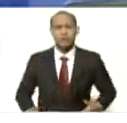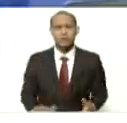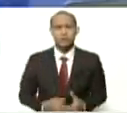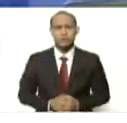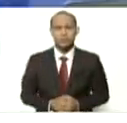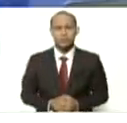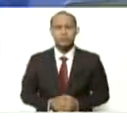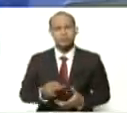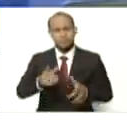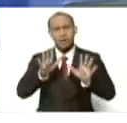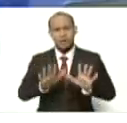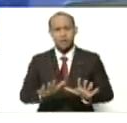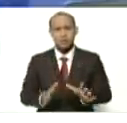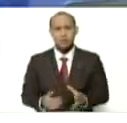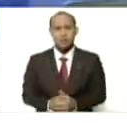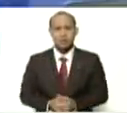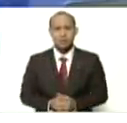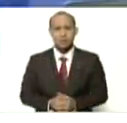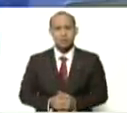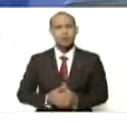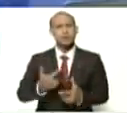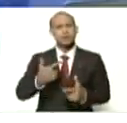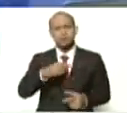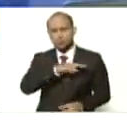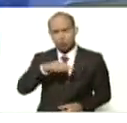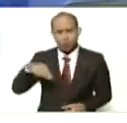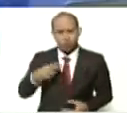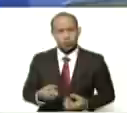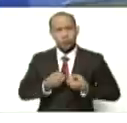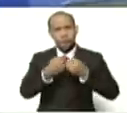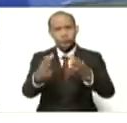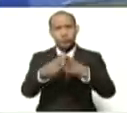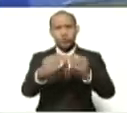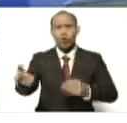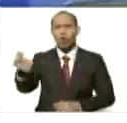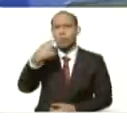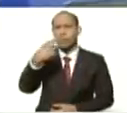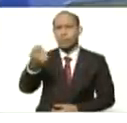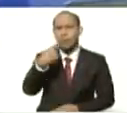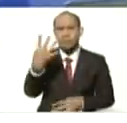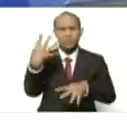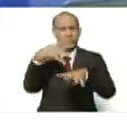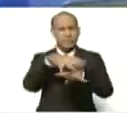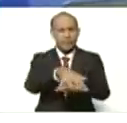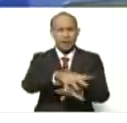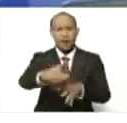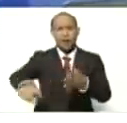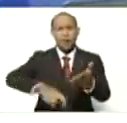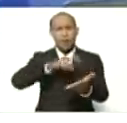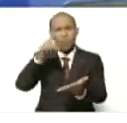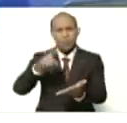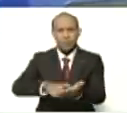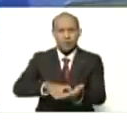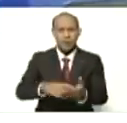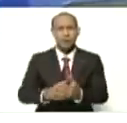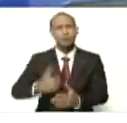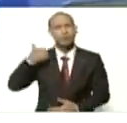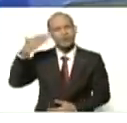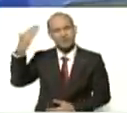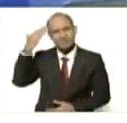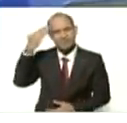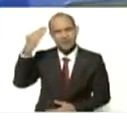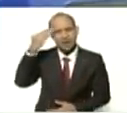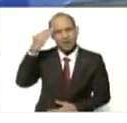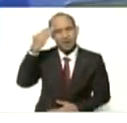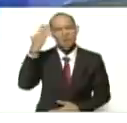y es así hemos garantizado todos los tratamientos integrales y sabemos en qué